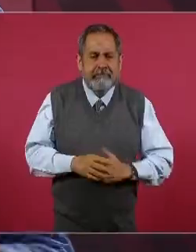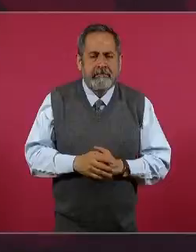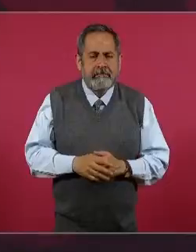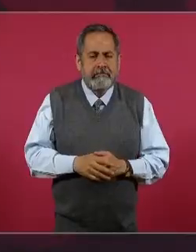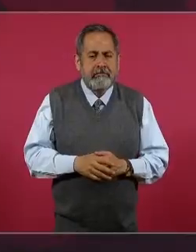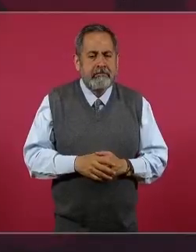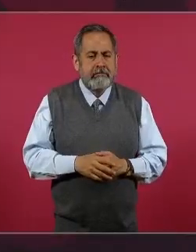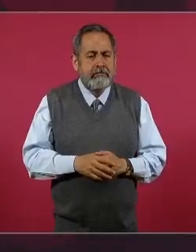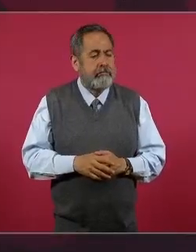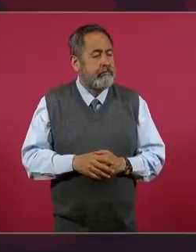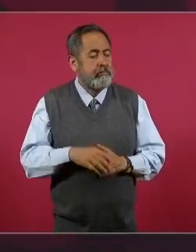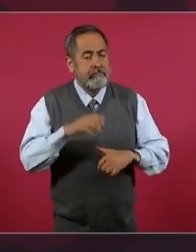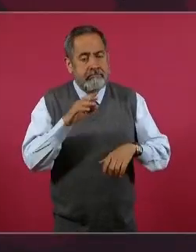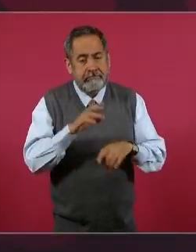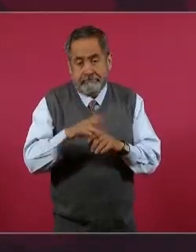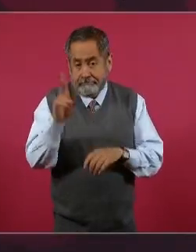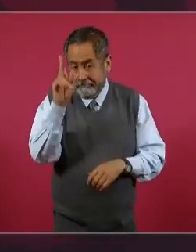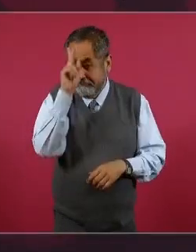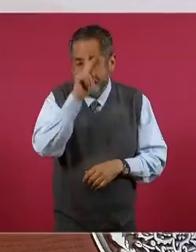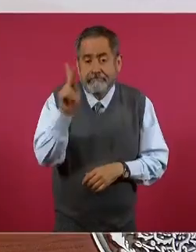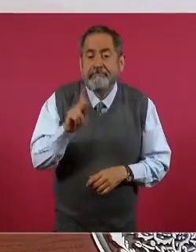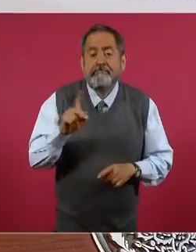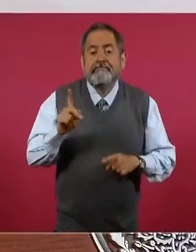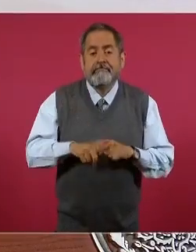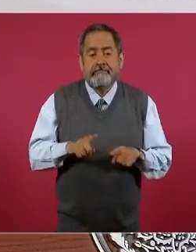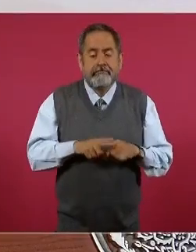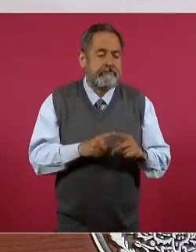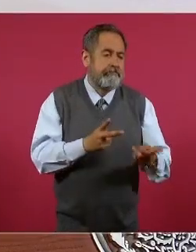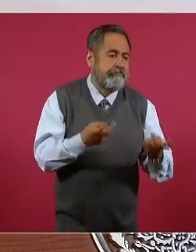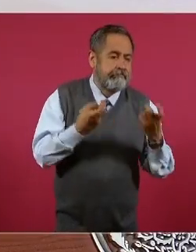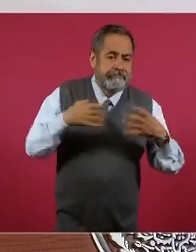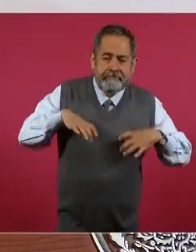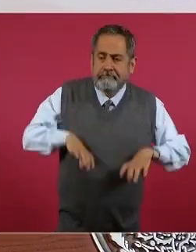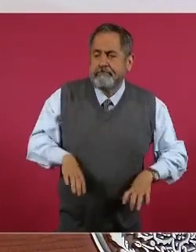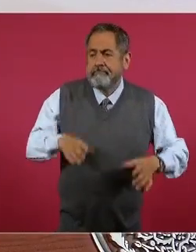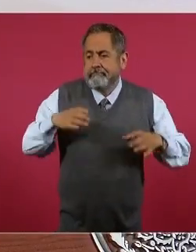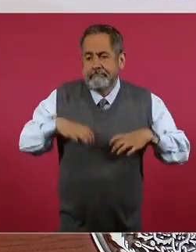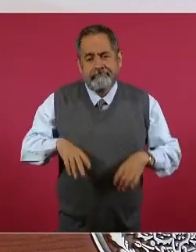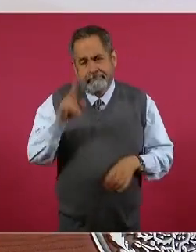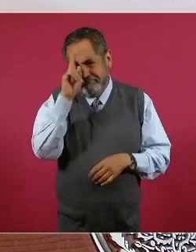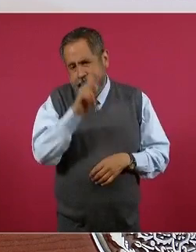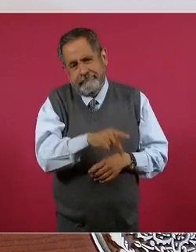más los sueldos. Y lo peor, la robadera.